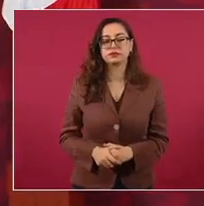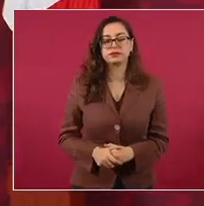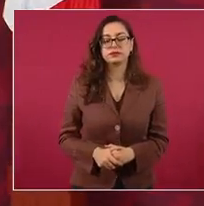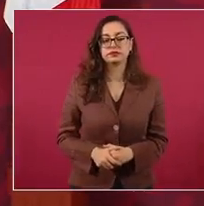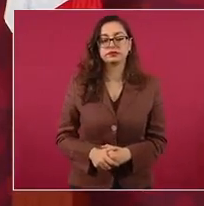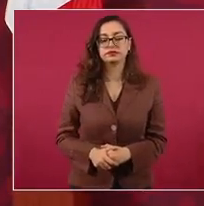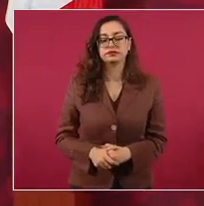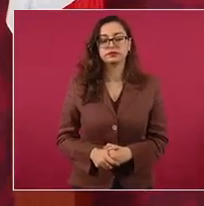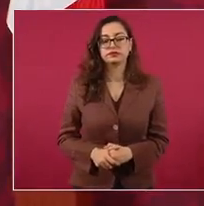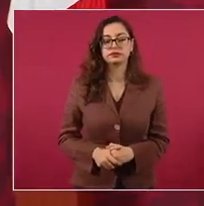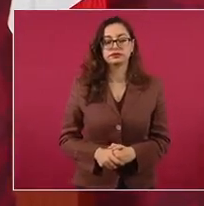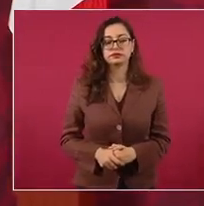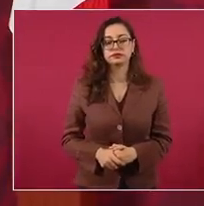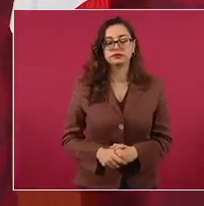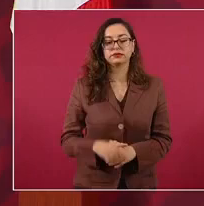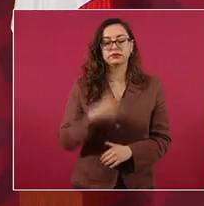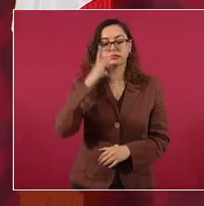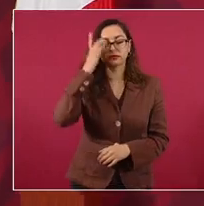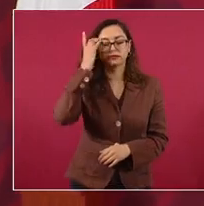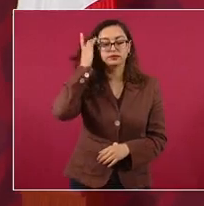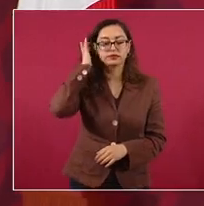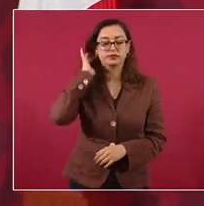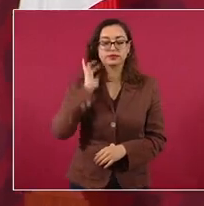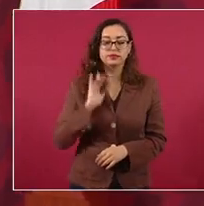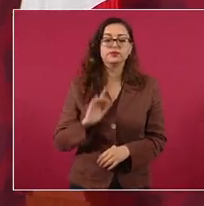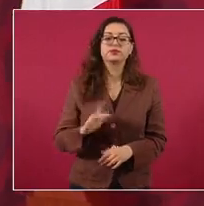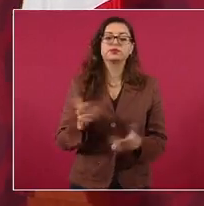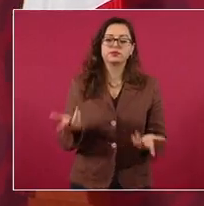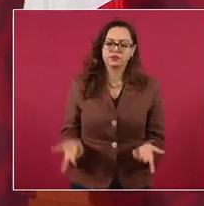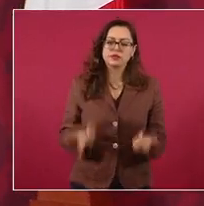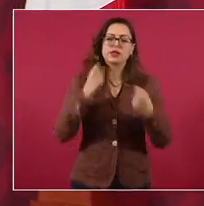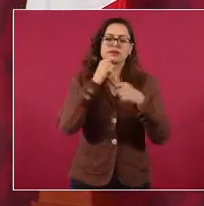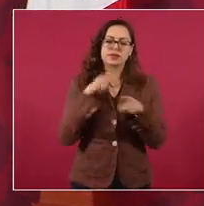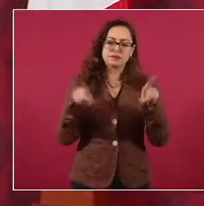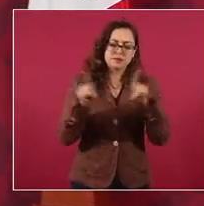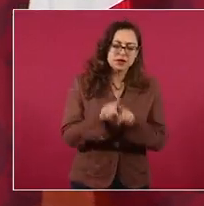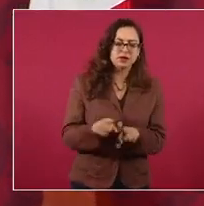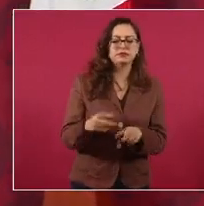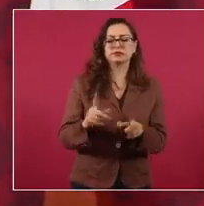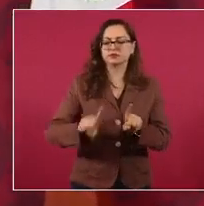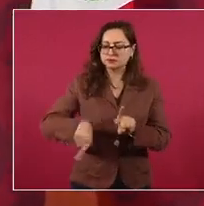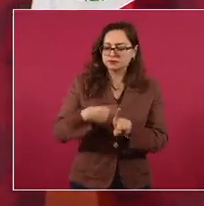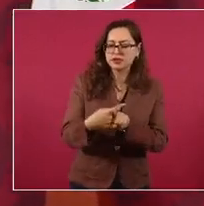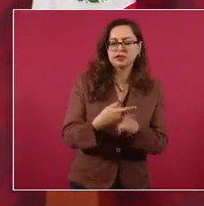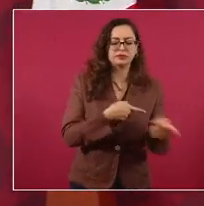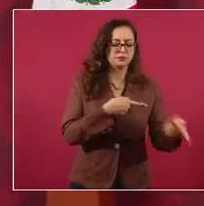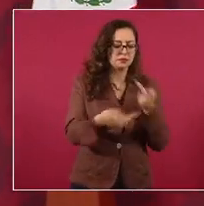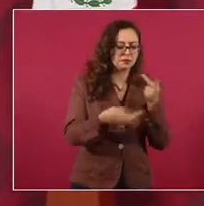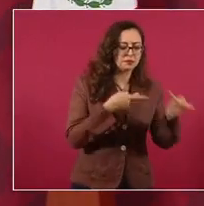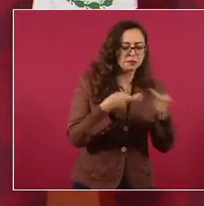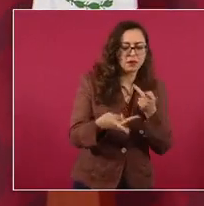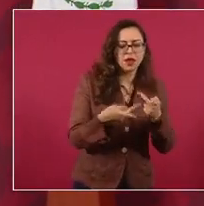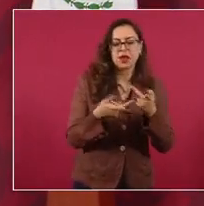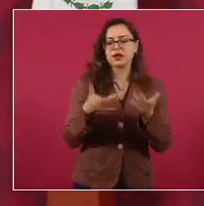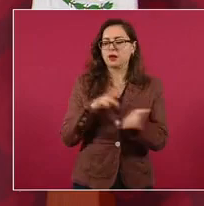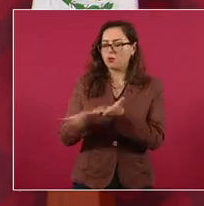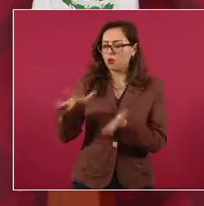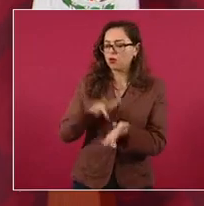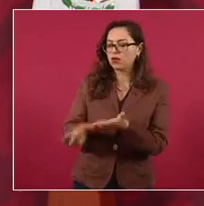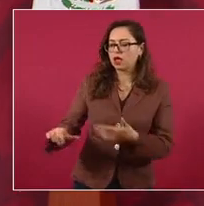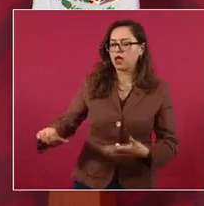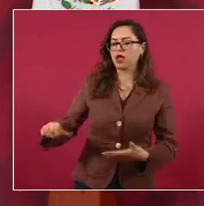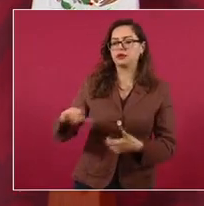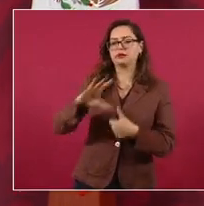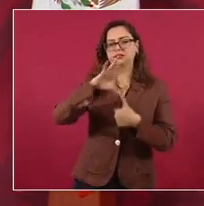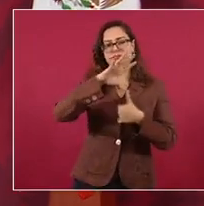además de los planes de desarrollo, impulsar la economía en América del Norte, lo que